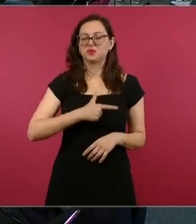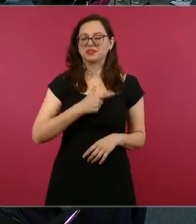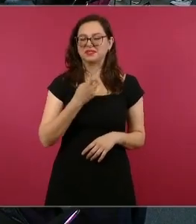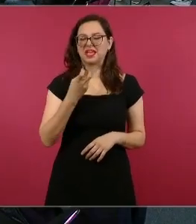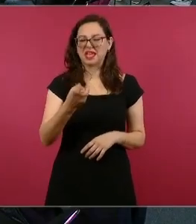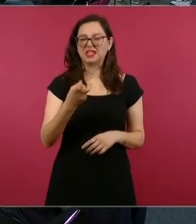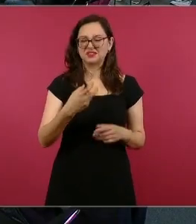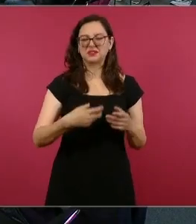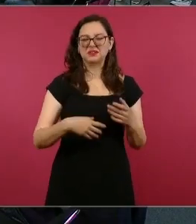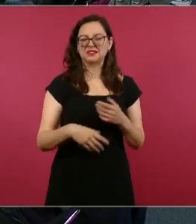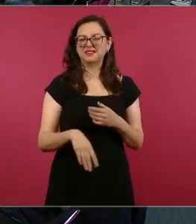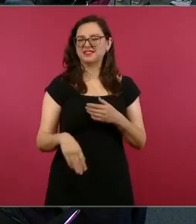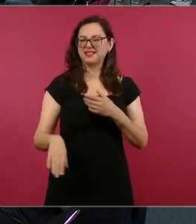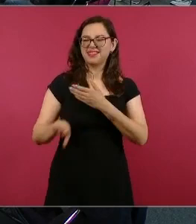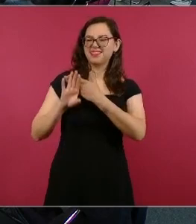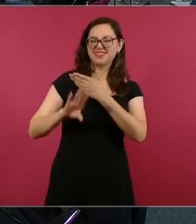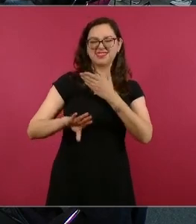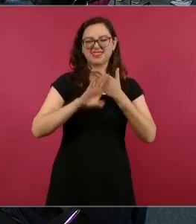enfrentar a los